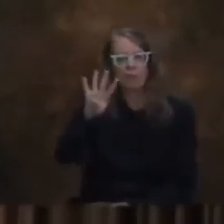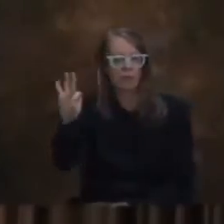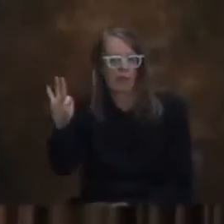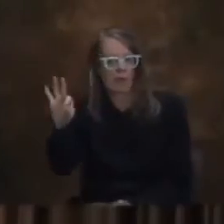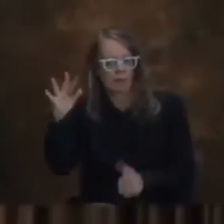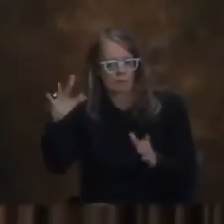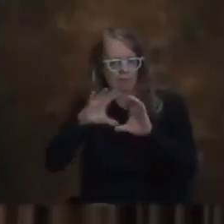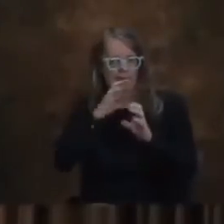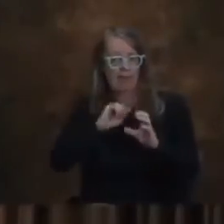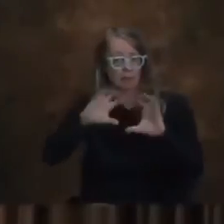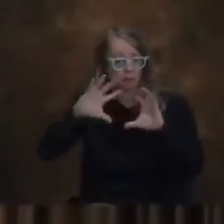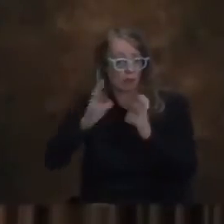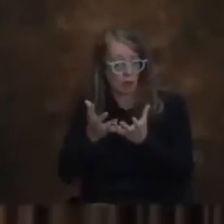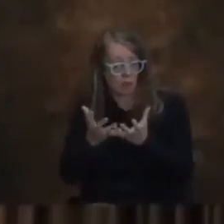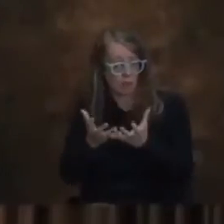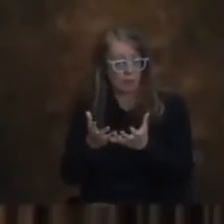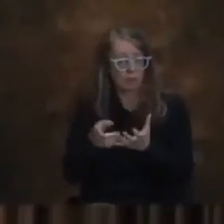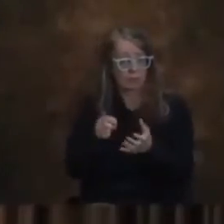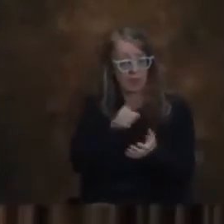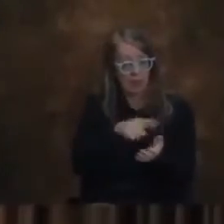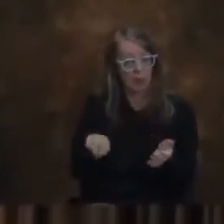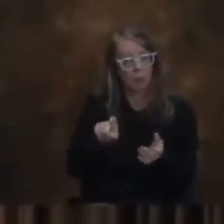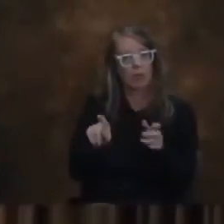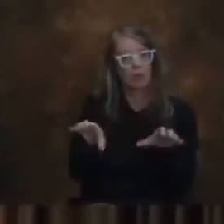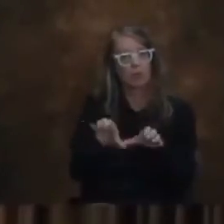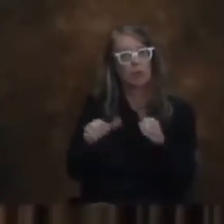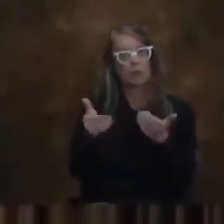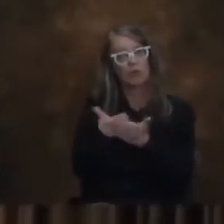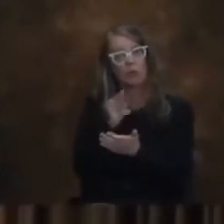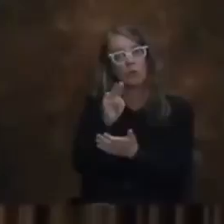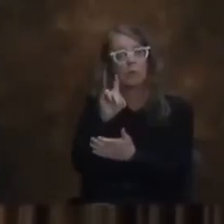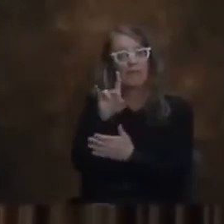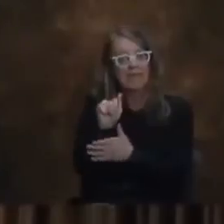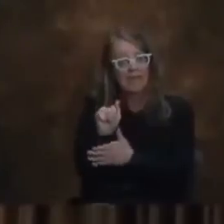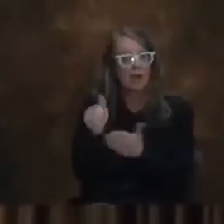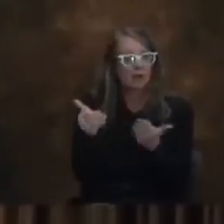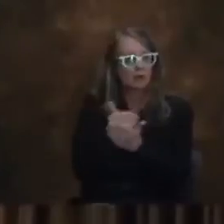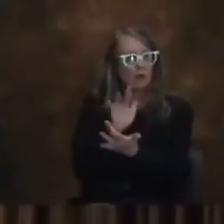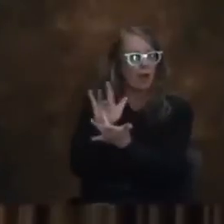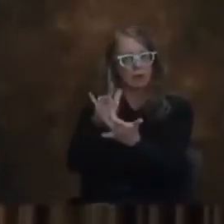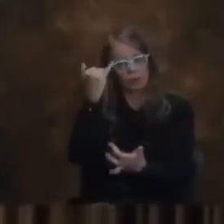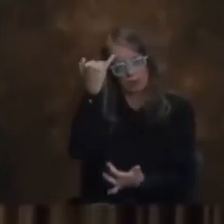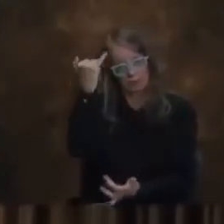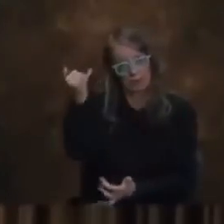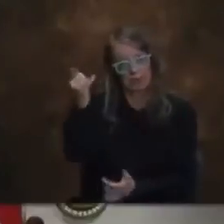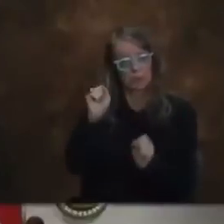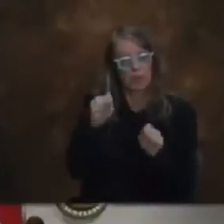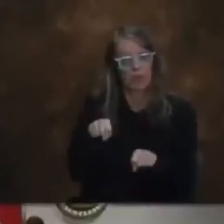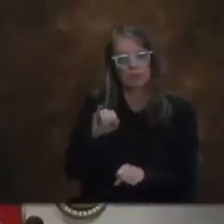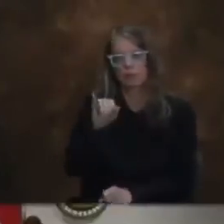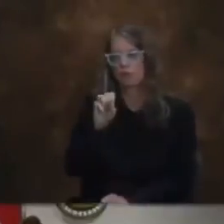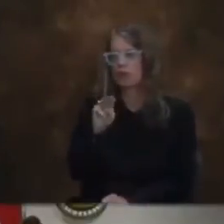de edad vamos a traer más información de ideas para comunicaciones y medios masivos